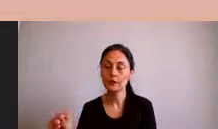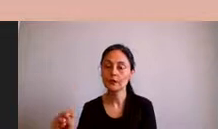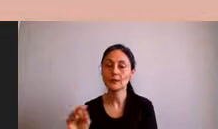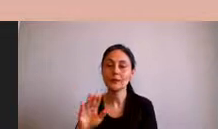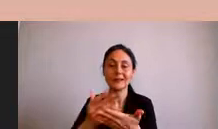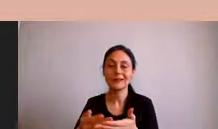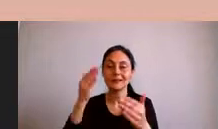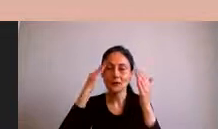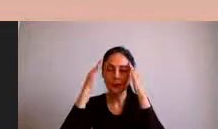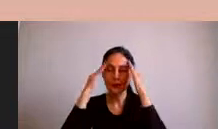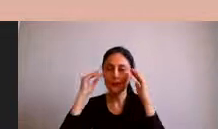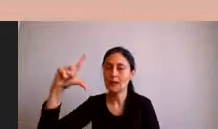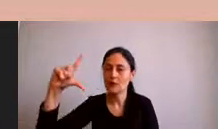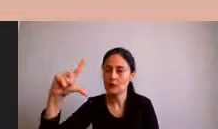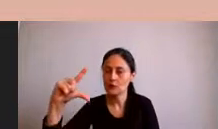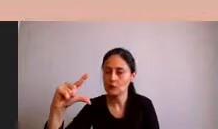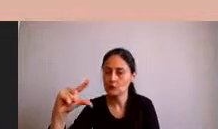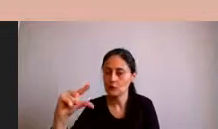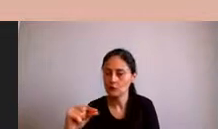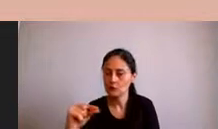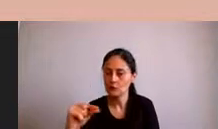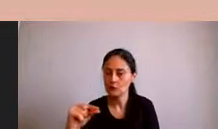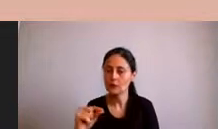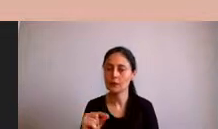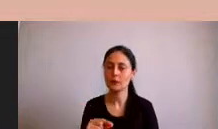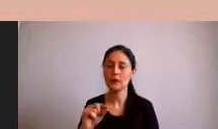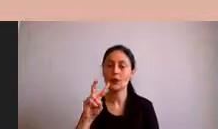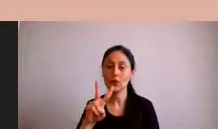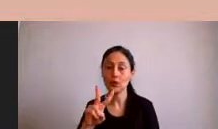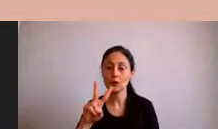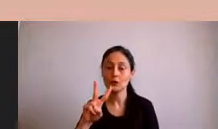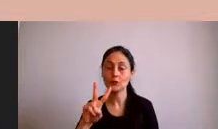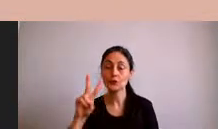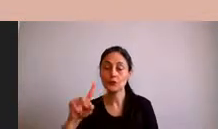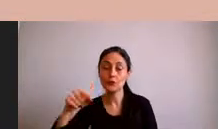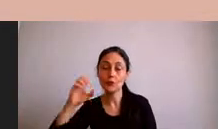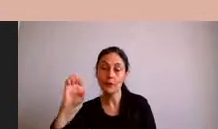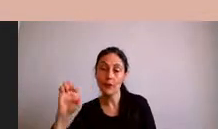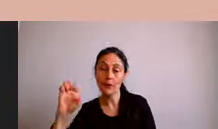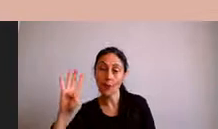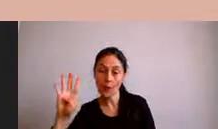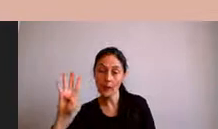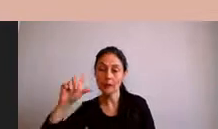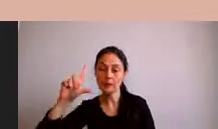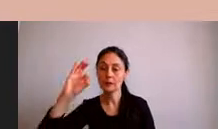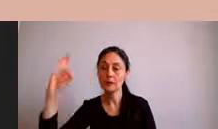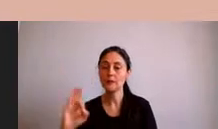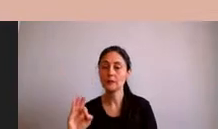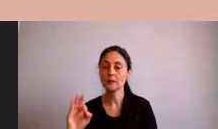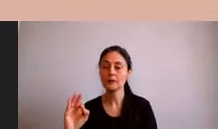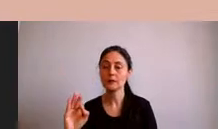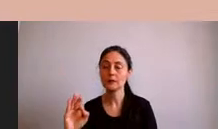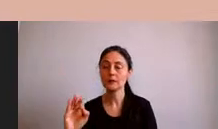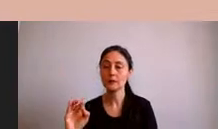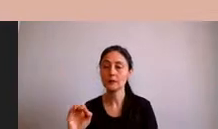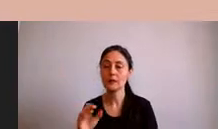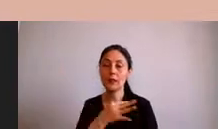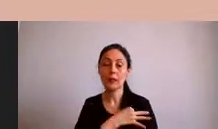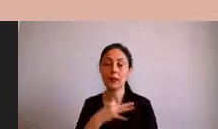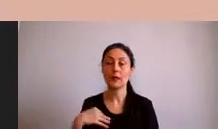bien diminuto, ya cerca solamente del 2 al 2,4% del presupuesto del Ministerio de Salud es destinado o